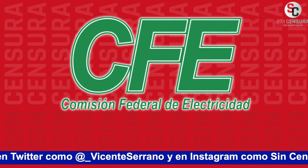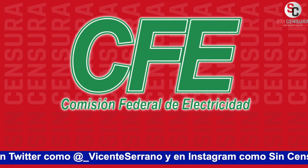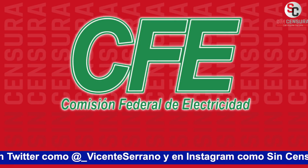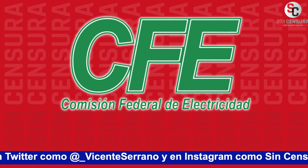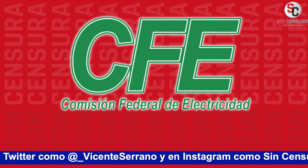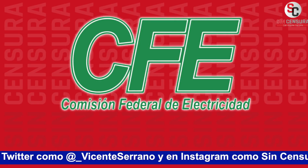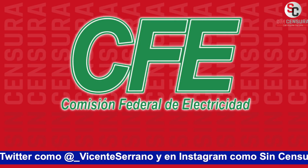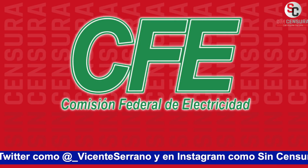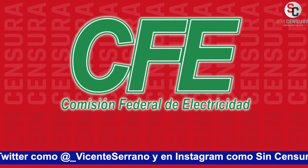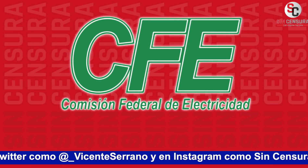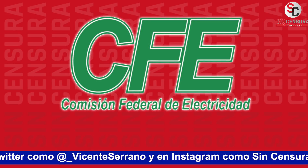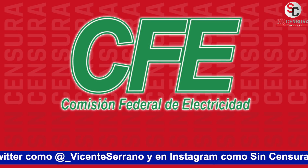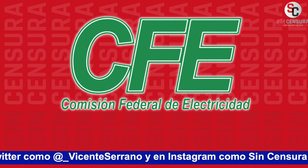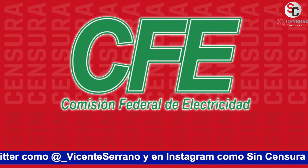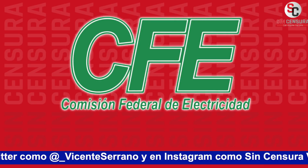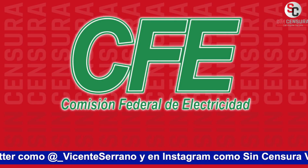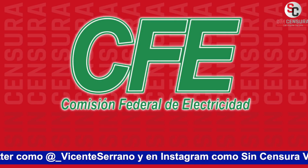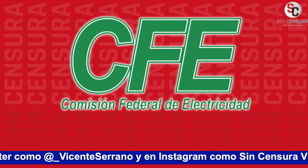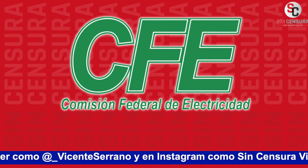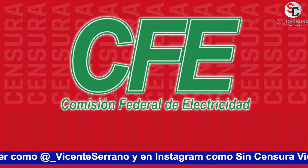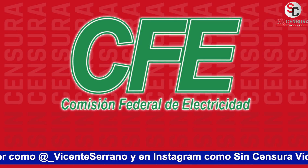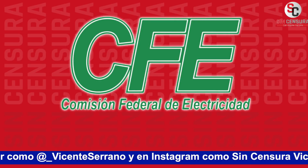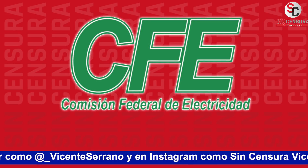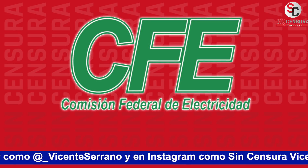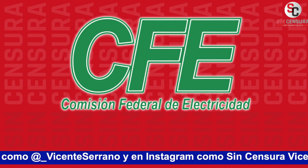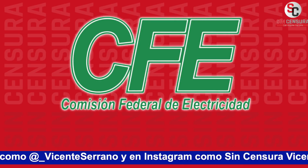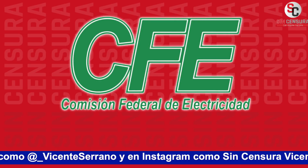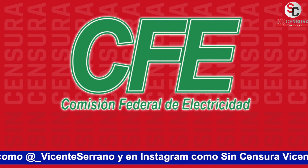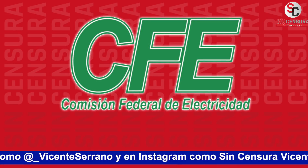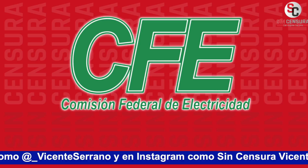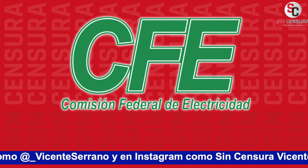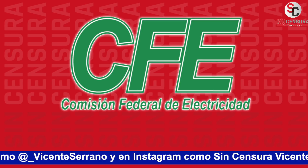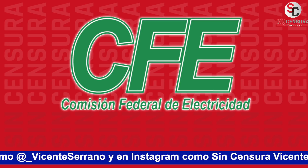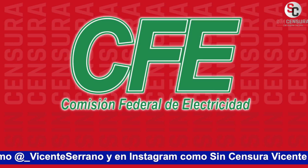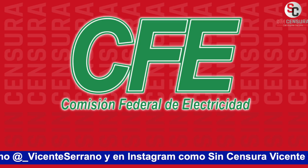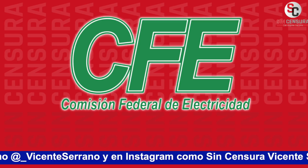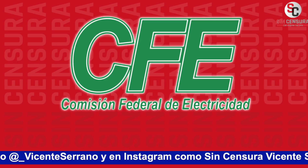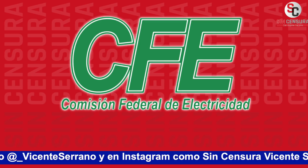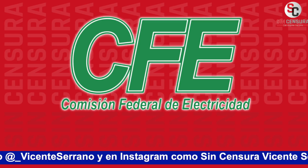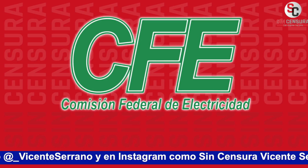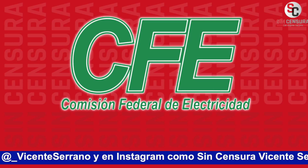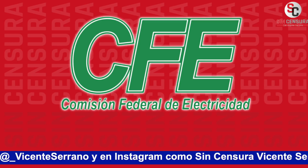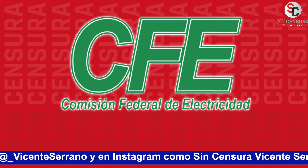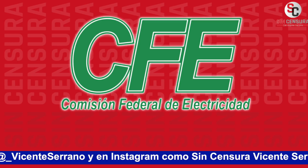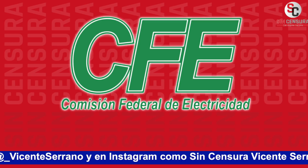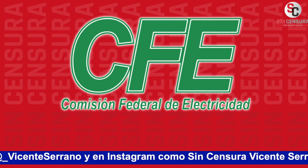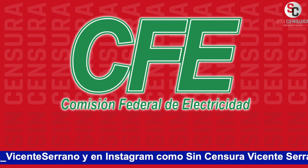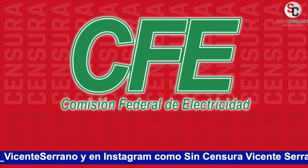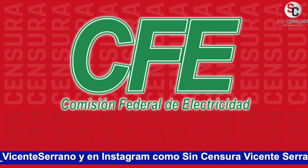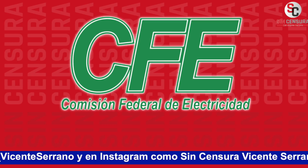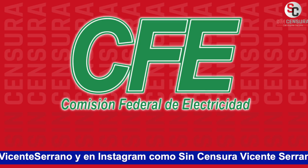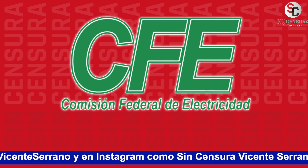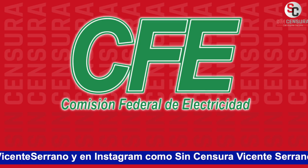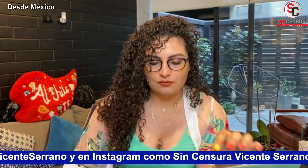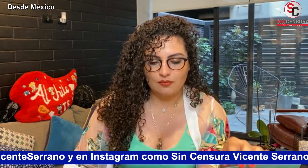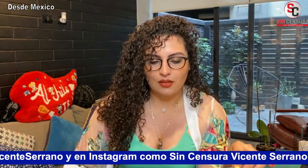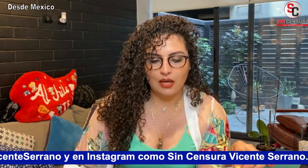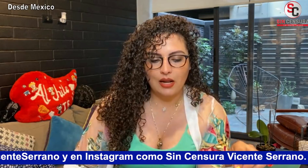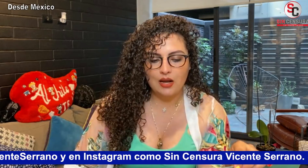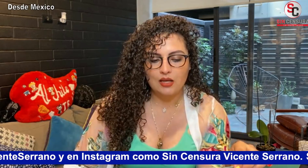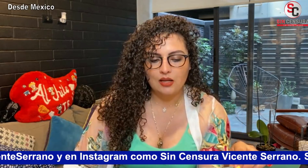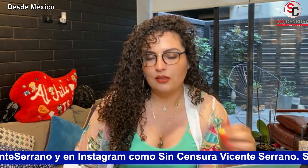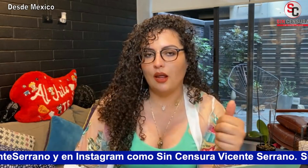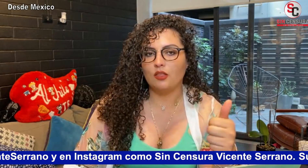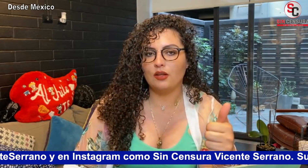está el problema, aquí está la falla. O sea, miren, solo les faltó decirle